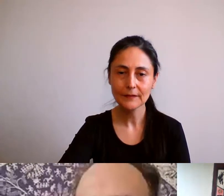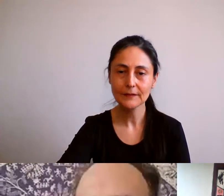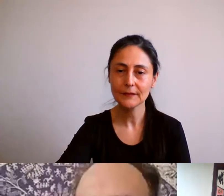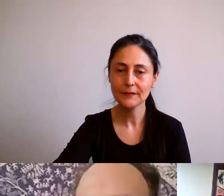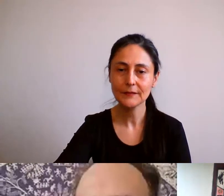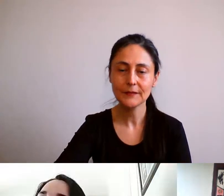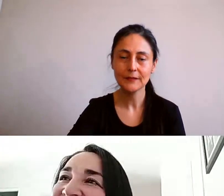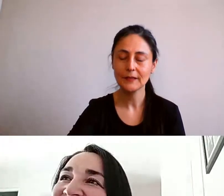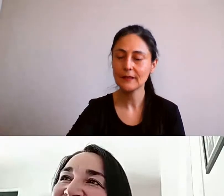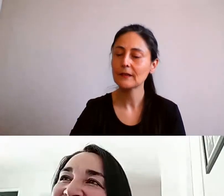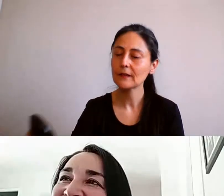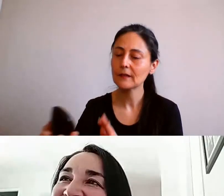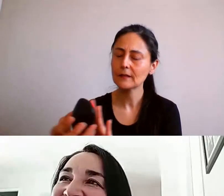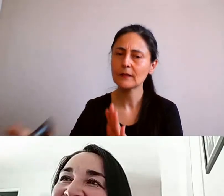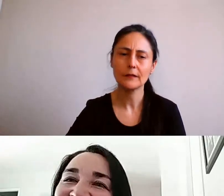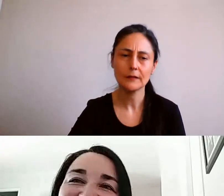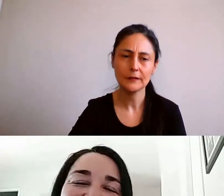Felicitaciones.